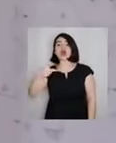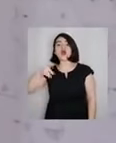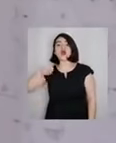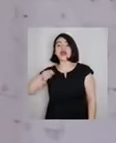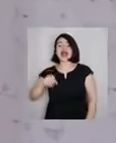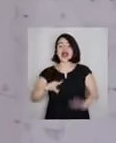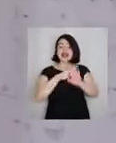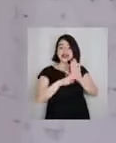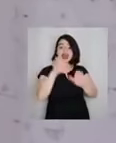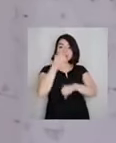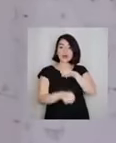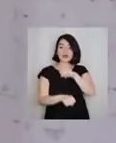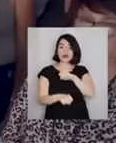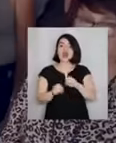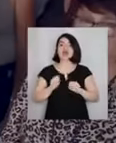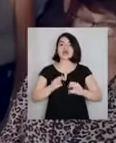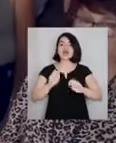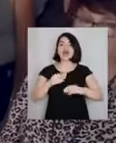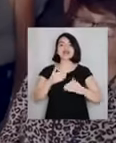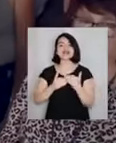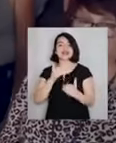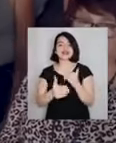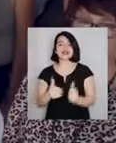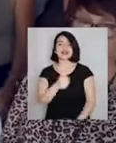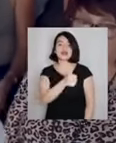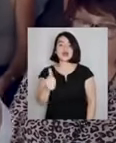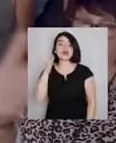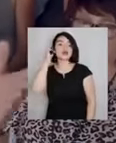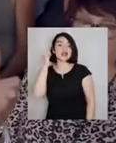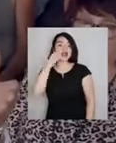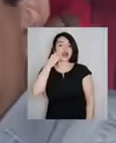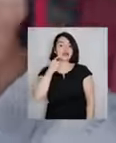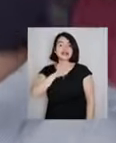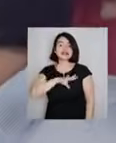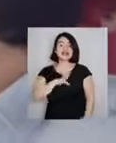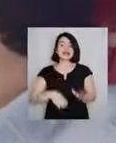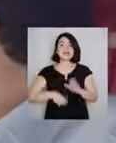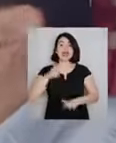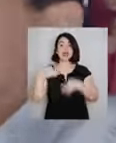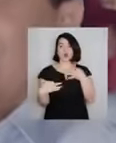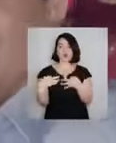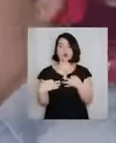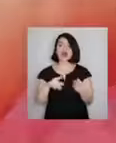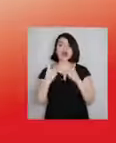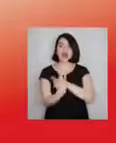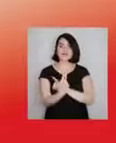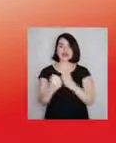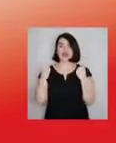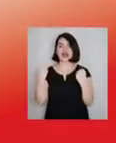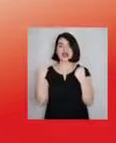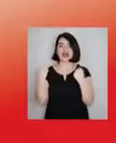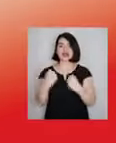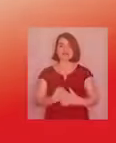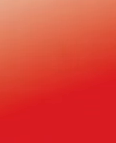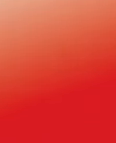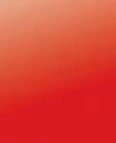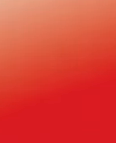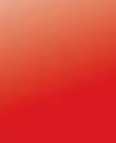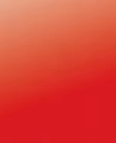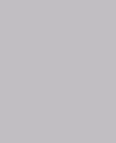apruebo. Educar para crecer. Hagamos todas y todos un Chile más justo. ¡Un cambio radical!